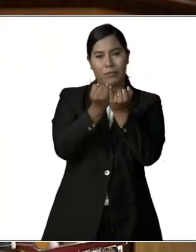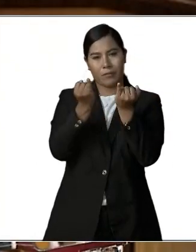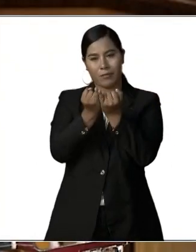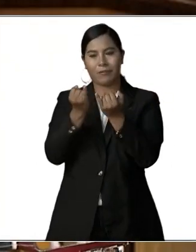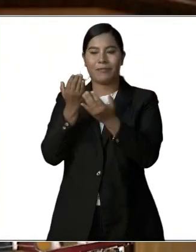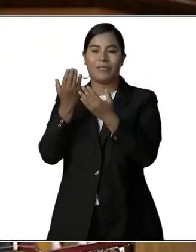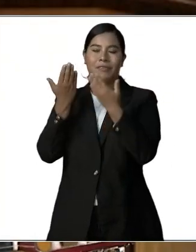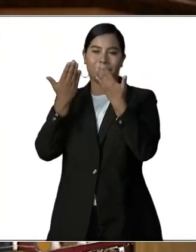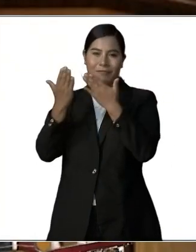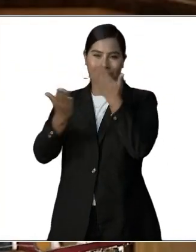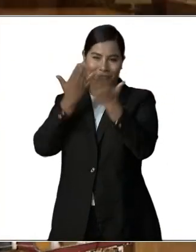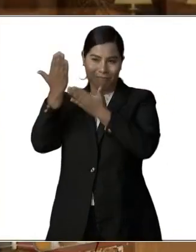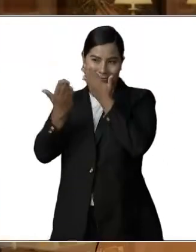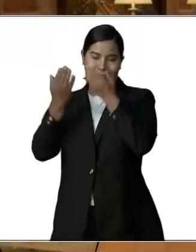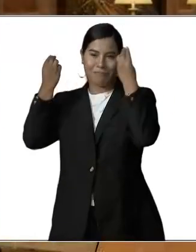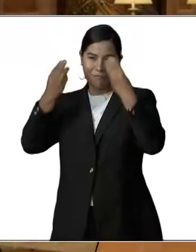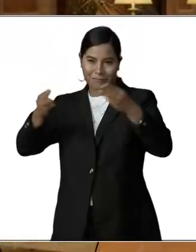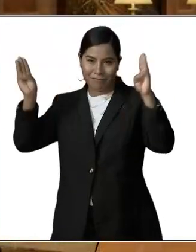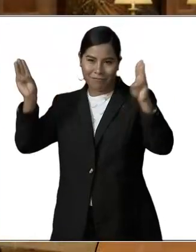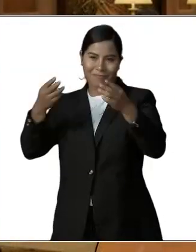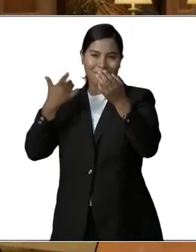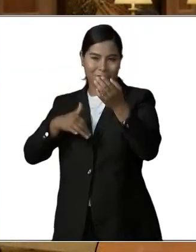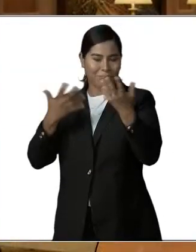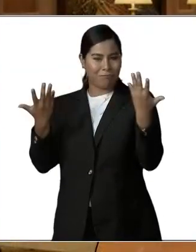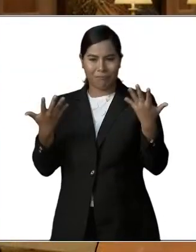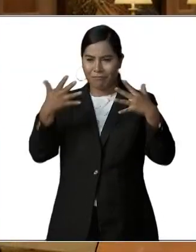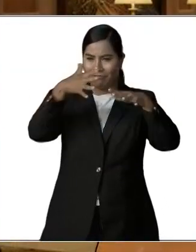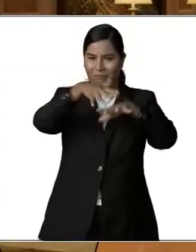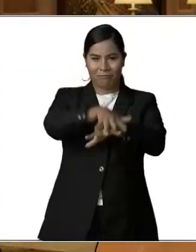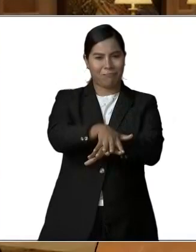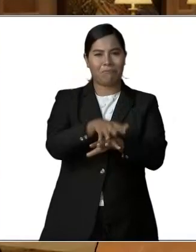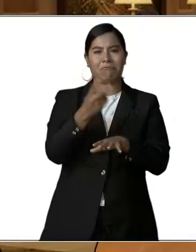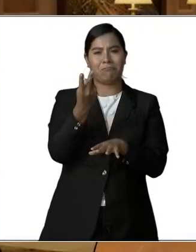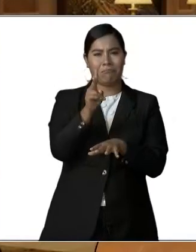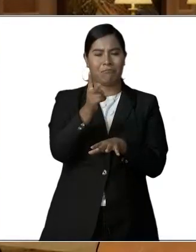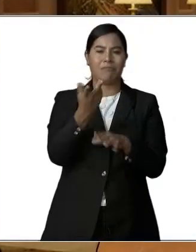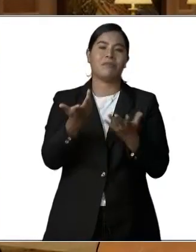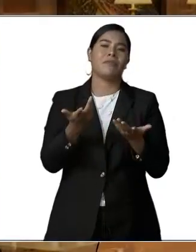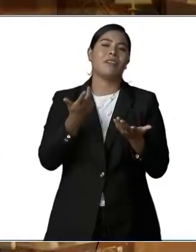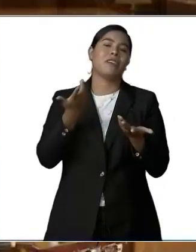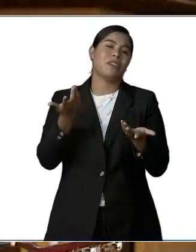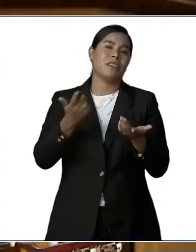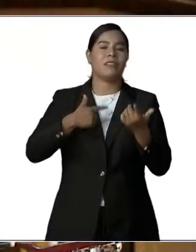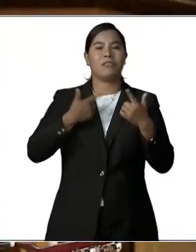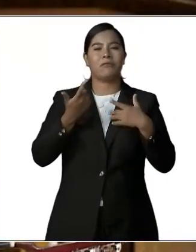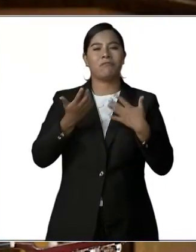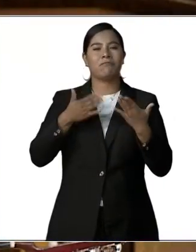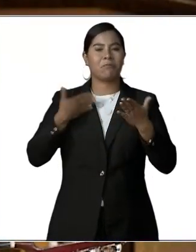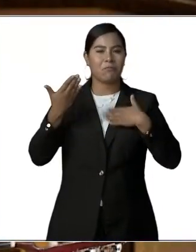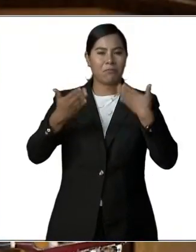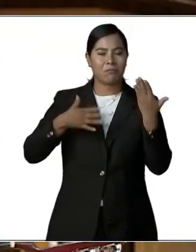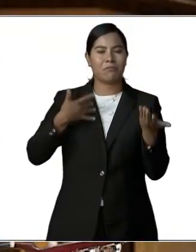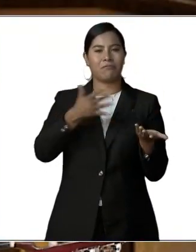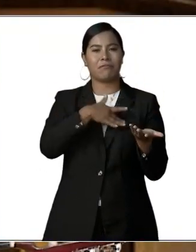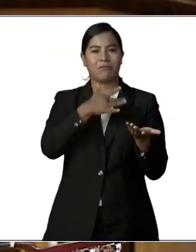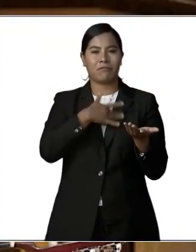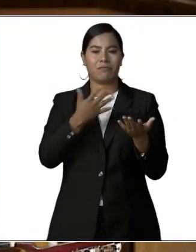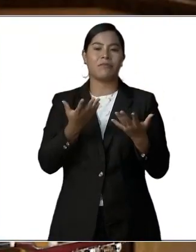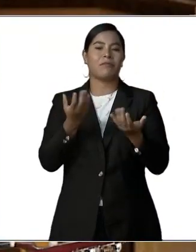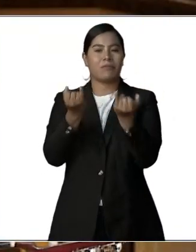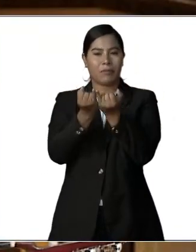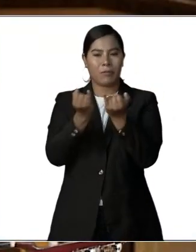manera muy, digamos, muy lúdica, muy gozosa, muy recreativa, la convivencia que se